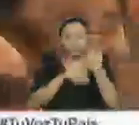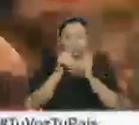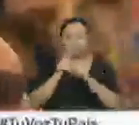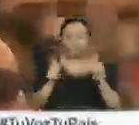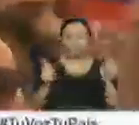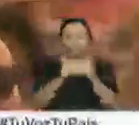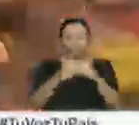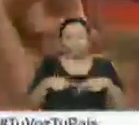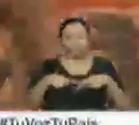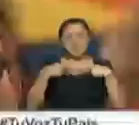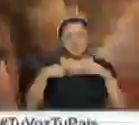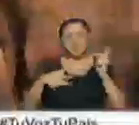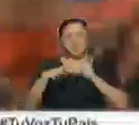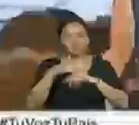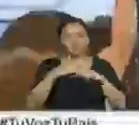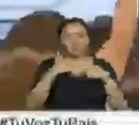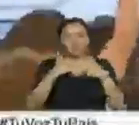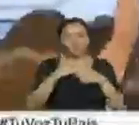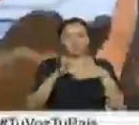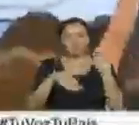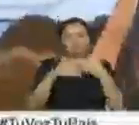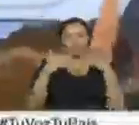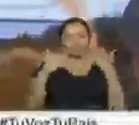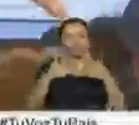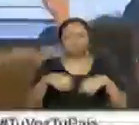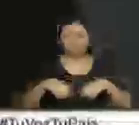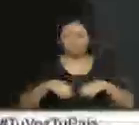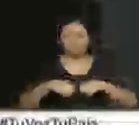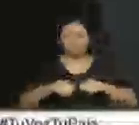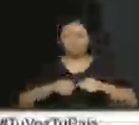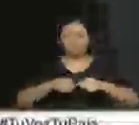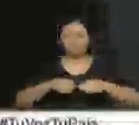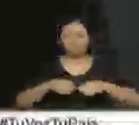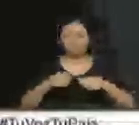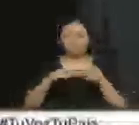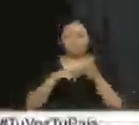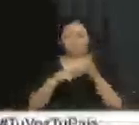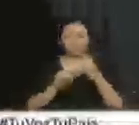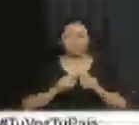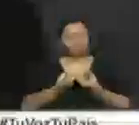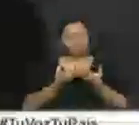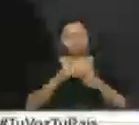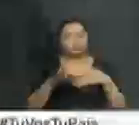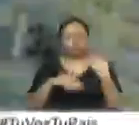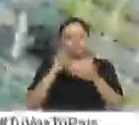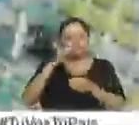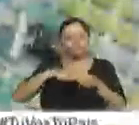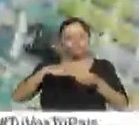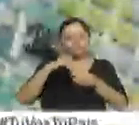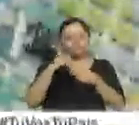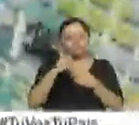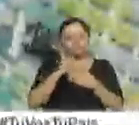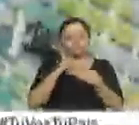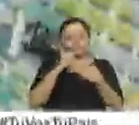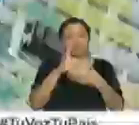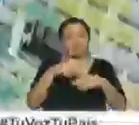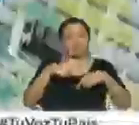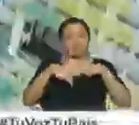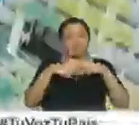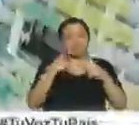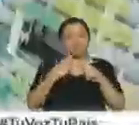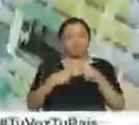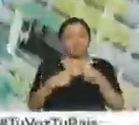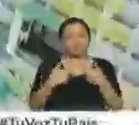conciudadanos un ambiente digno para ser atendido. Derroche a hacer más eficiente al Estado, ayudar a la movilidad de